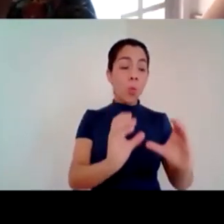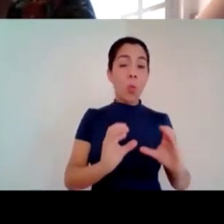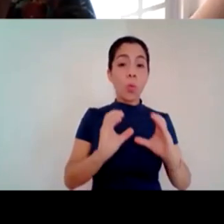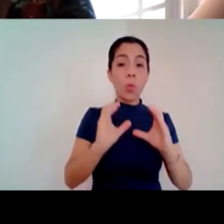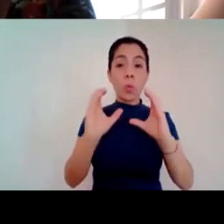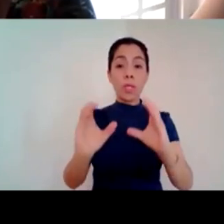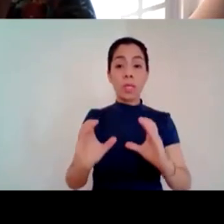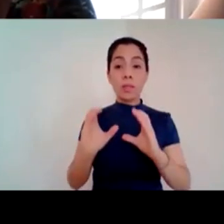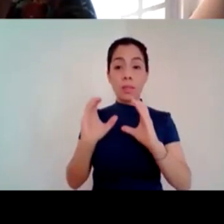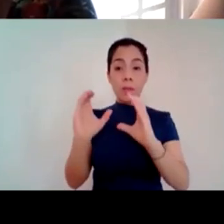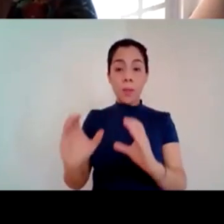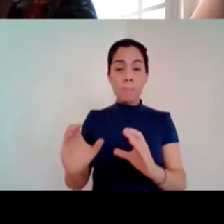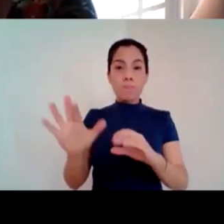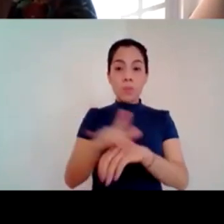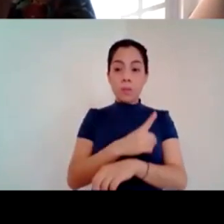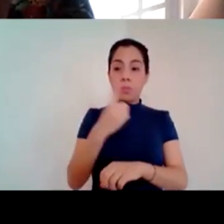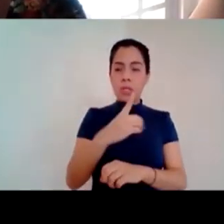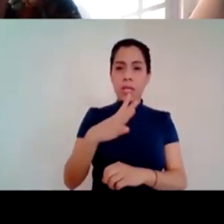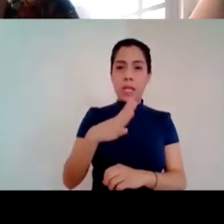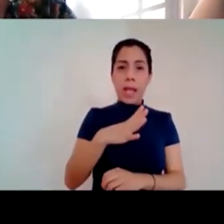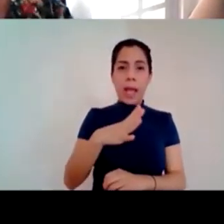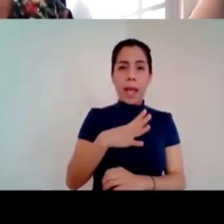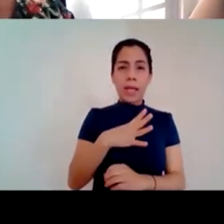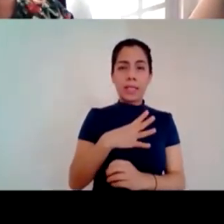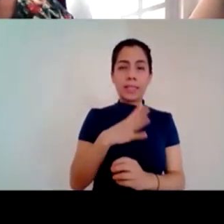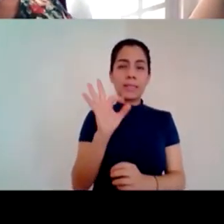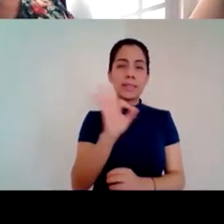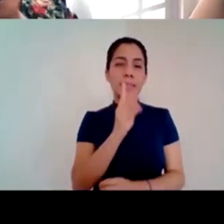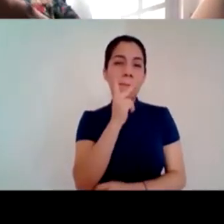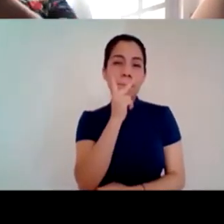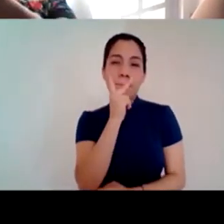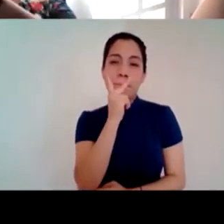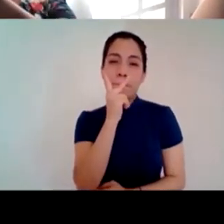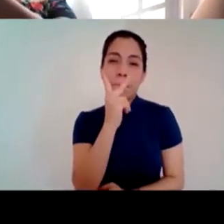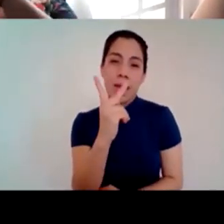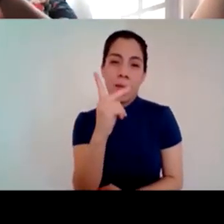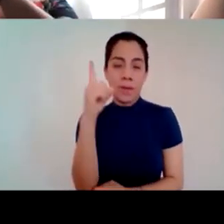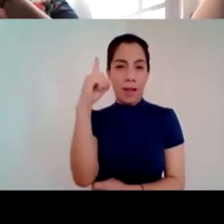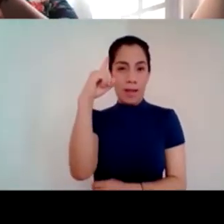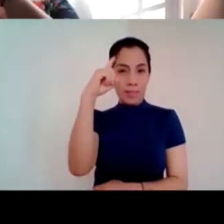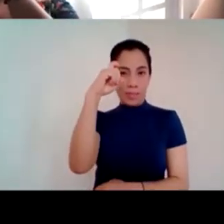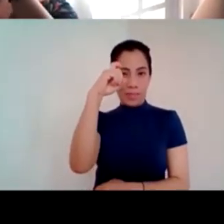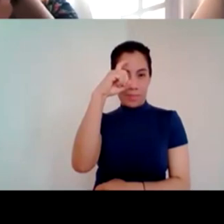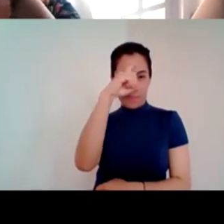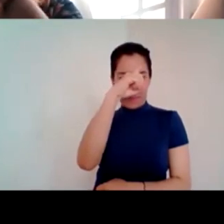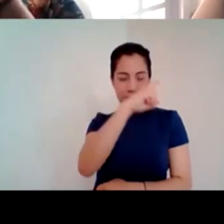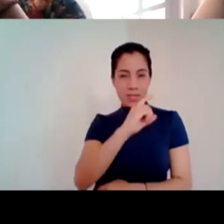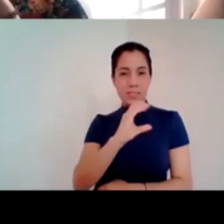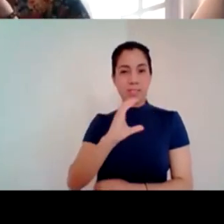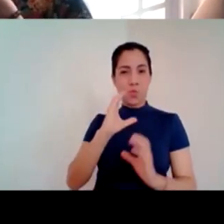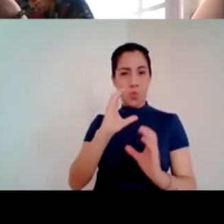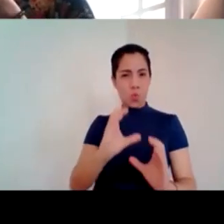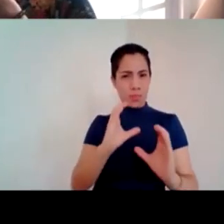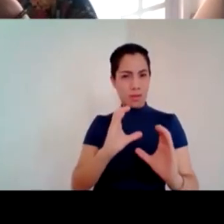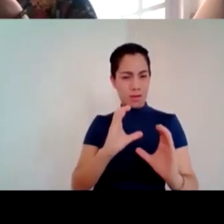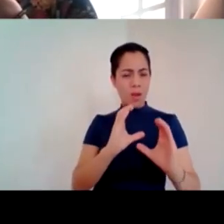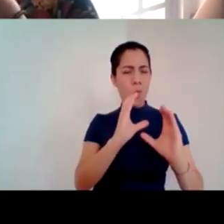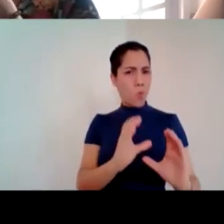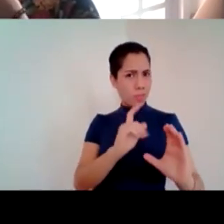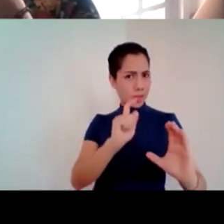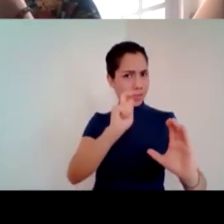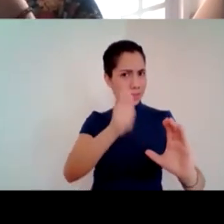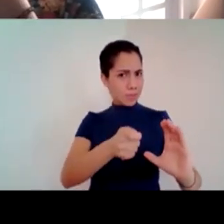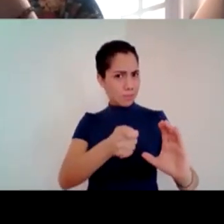tan ambigüedad en la expresión cuidar estar atento ¿para qué? para controlar somos los